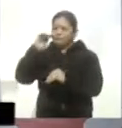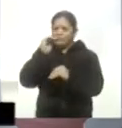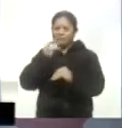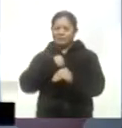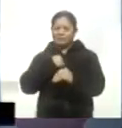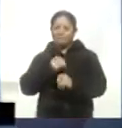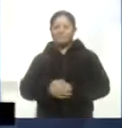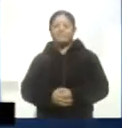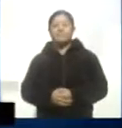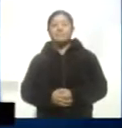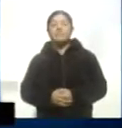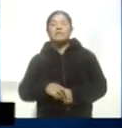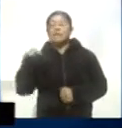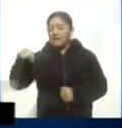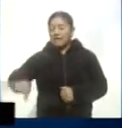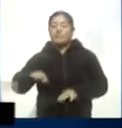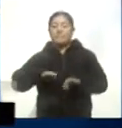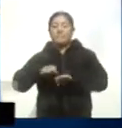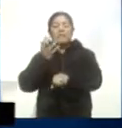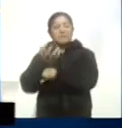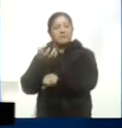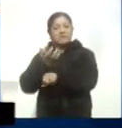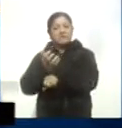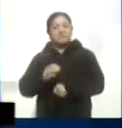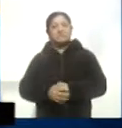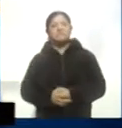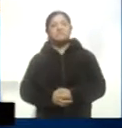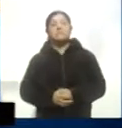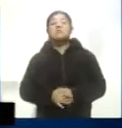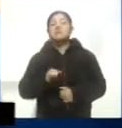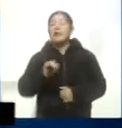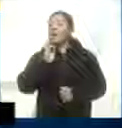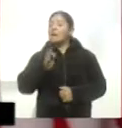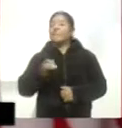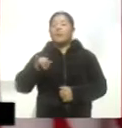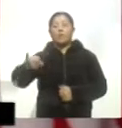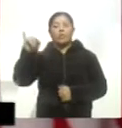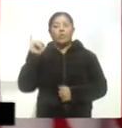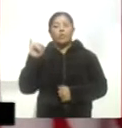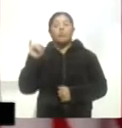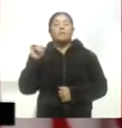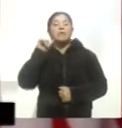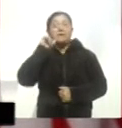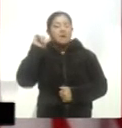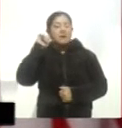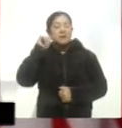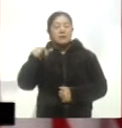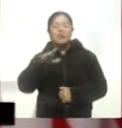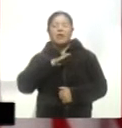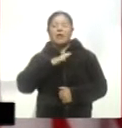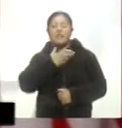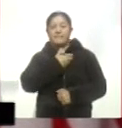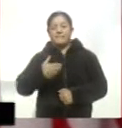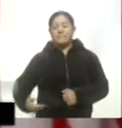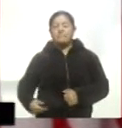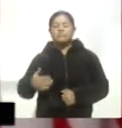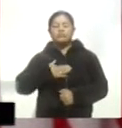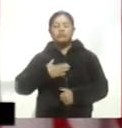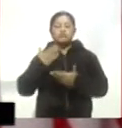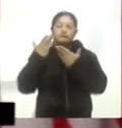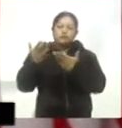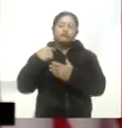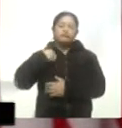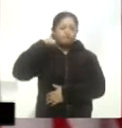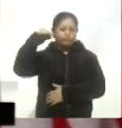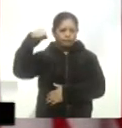Unidos. Joe Biden aceptó formalmente el jueves la candidatura del Partido Demócrata a la presidencia de Estados